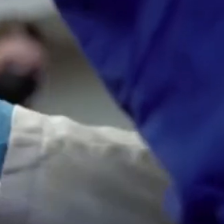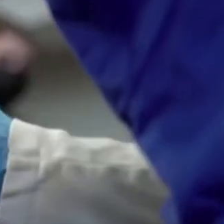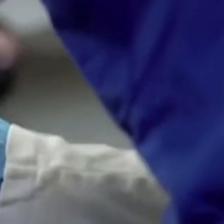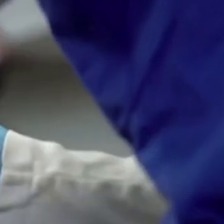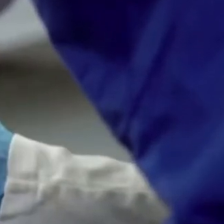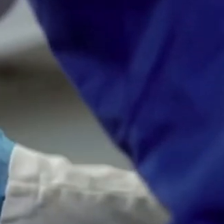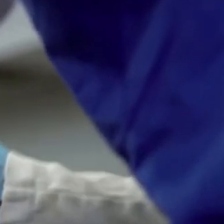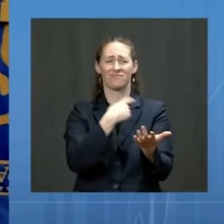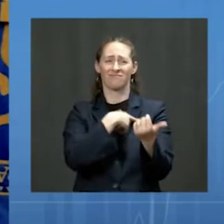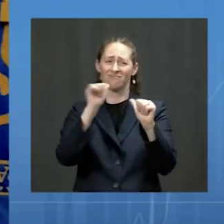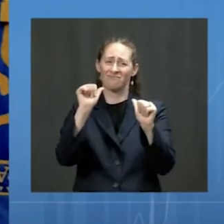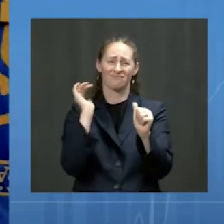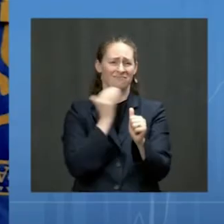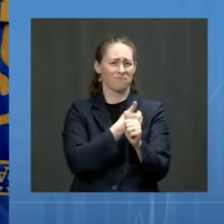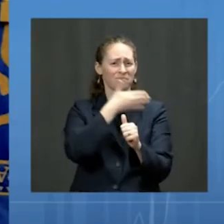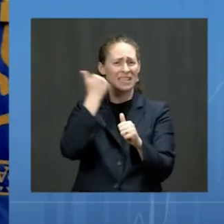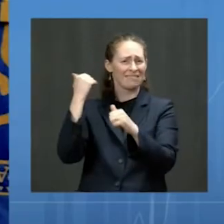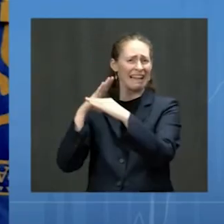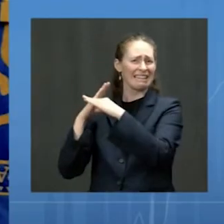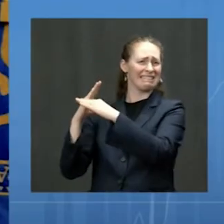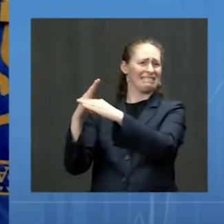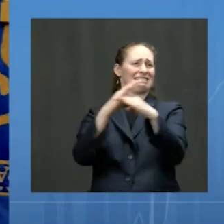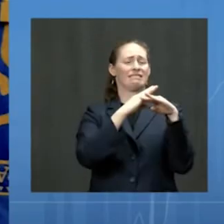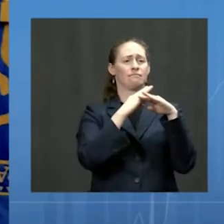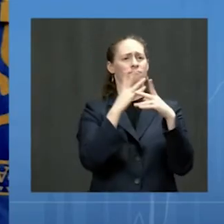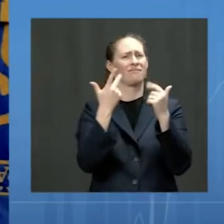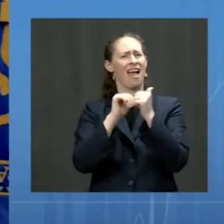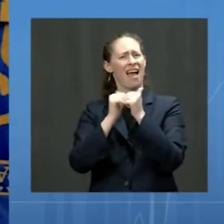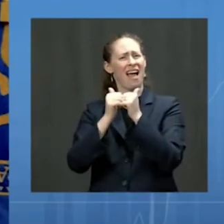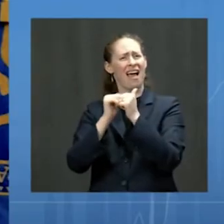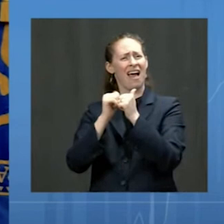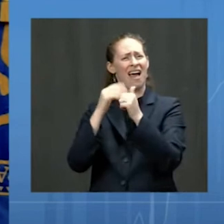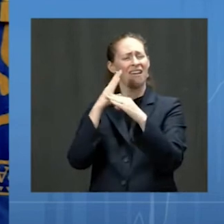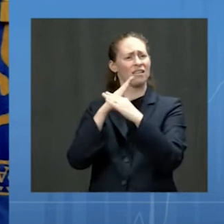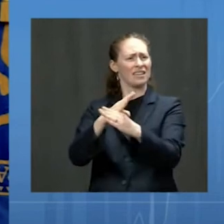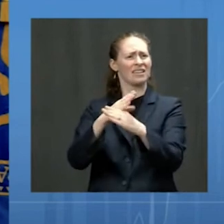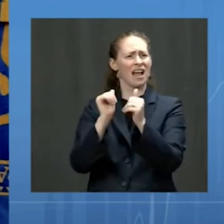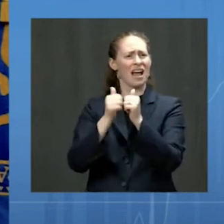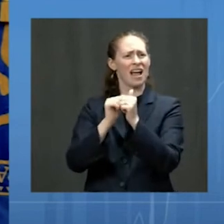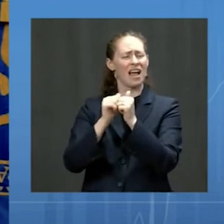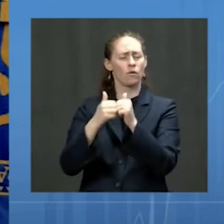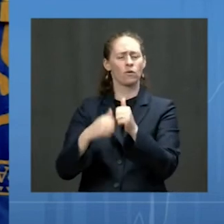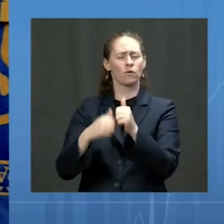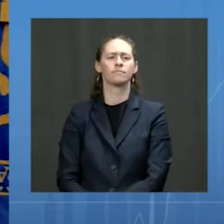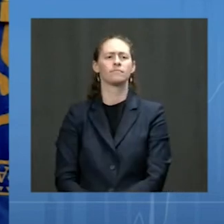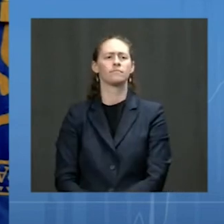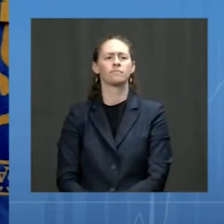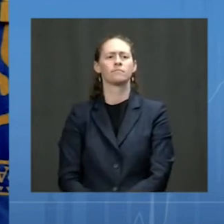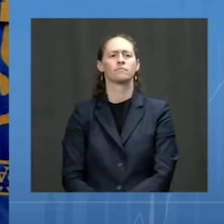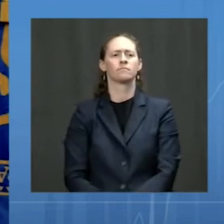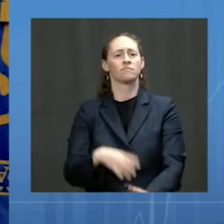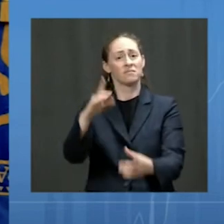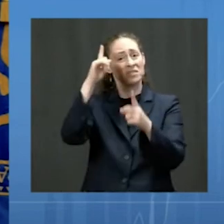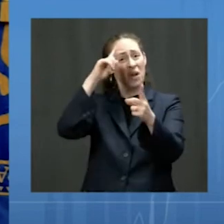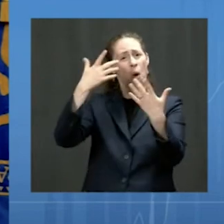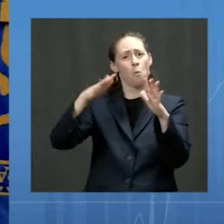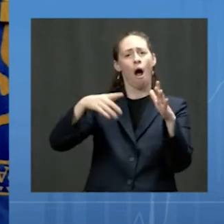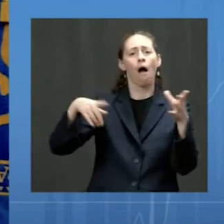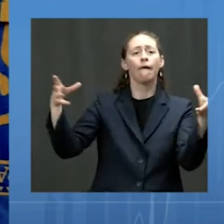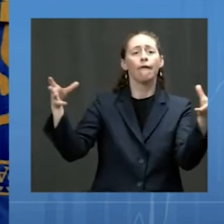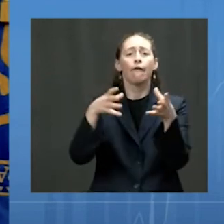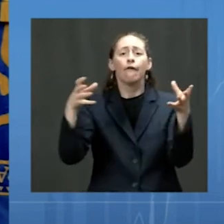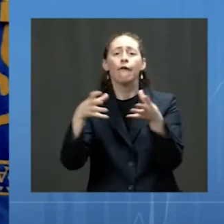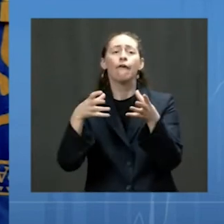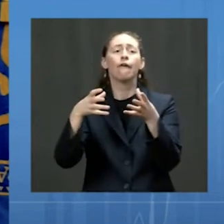estas nuevas amenazas en yupi dentaid usted lo previene al no permitir que el virus circule libremente encontrando objetivos vulnerables usted